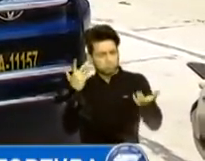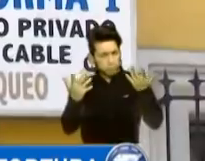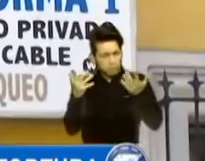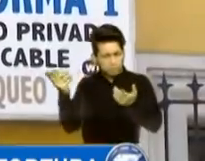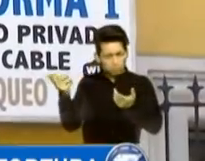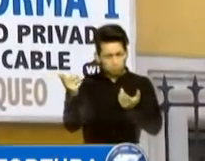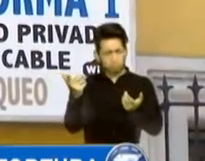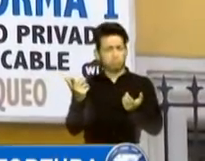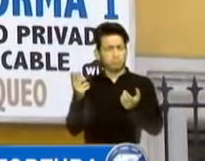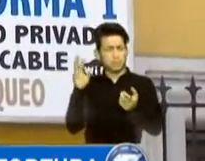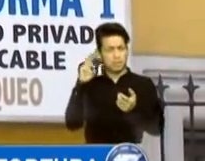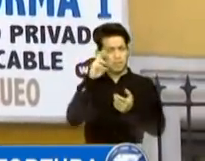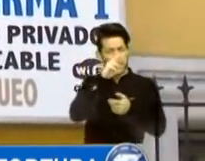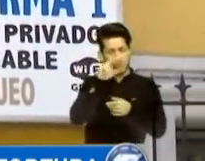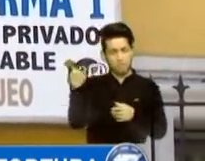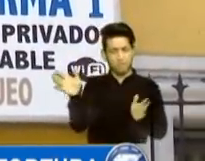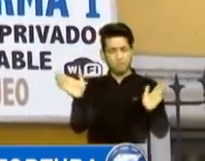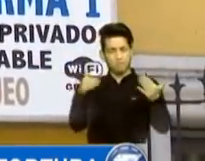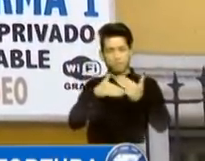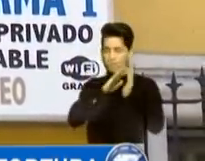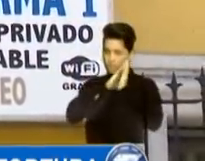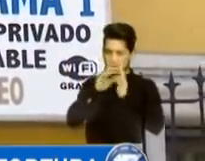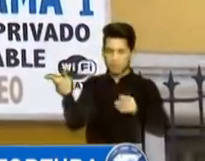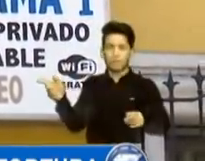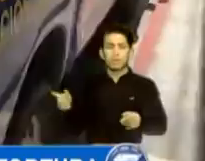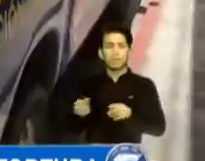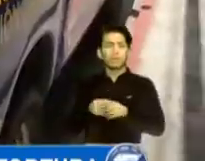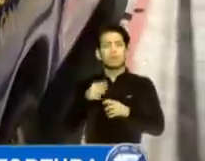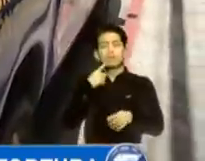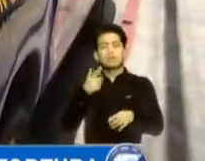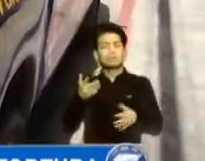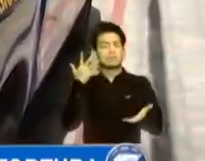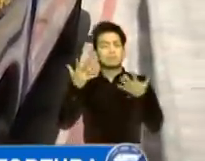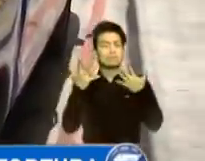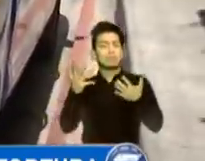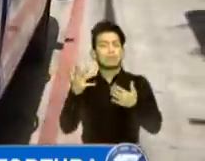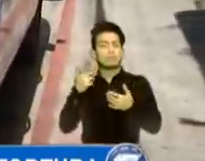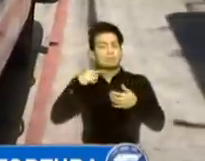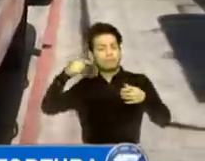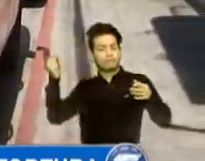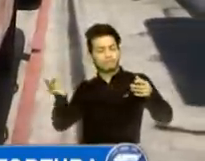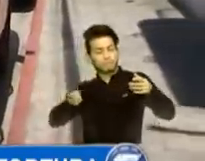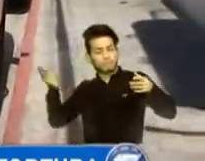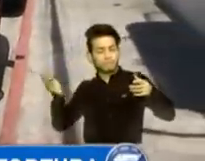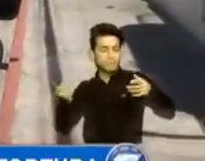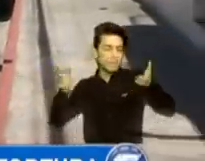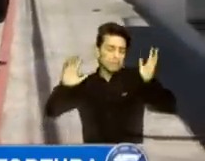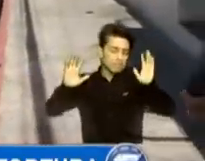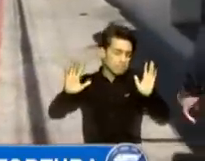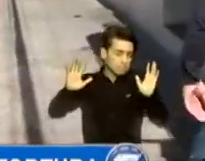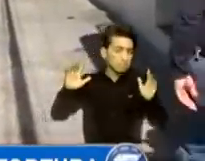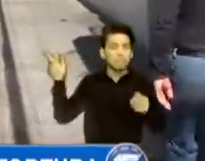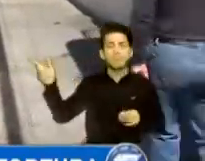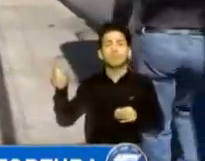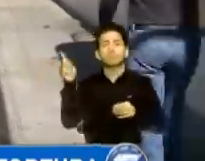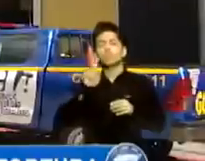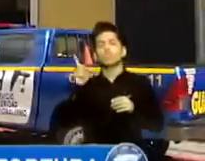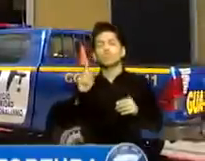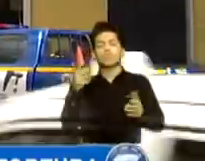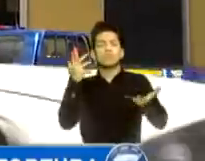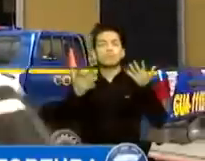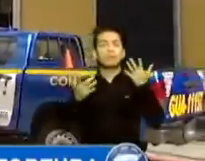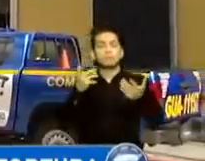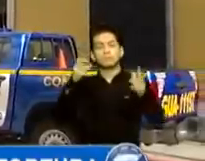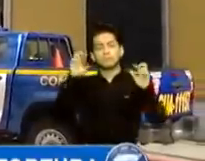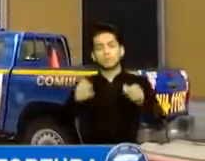La investigación preliminar refiere que pudo haber sido torturado. Se presume que sea salvadoreño u hondureño. Esto será